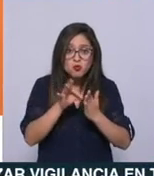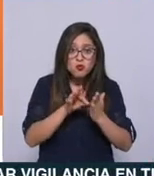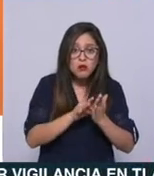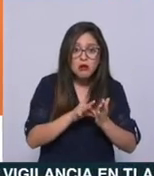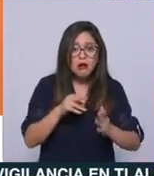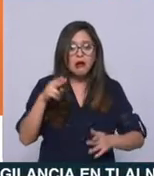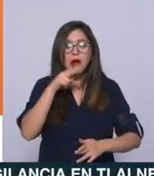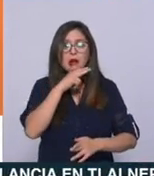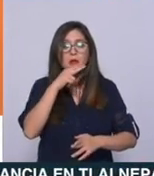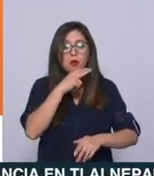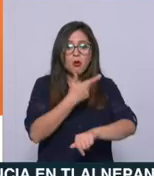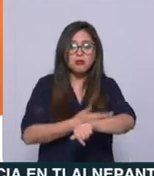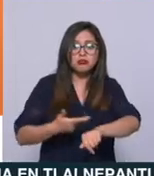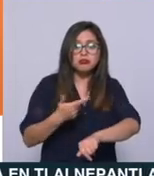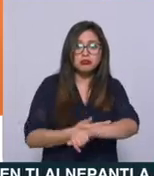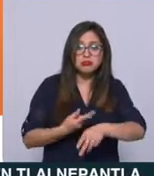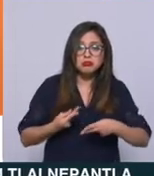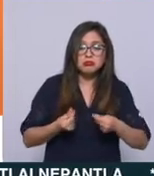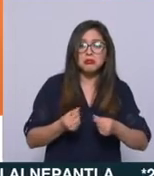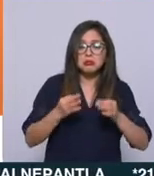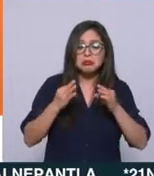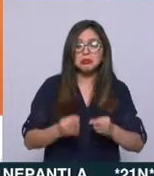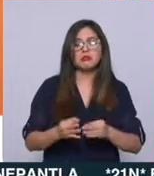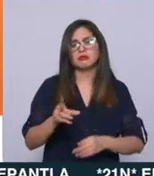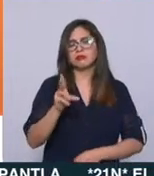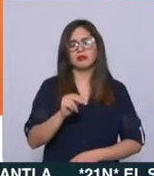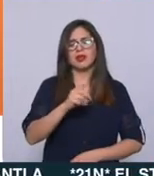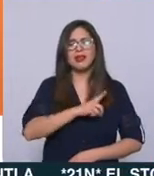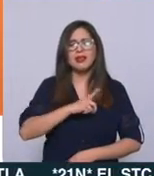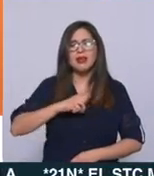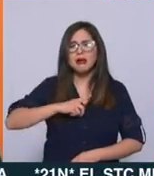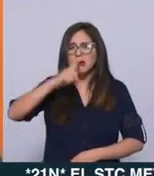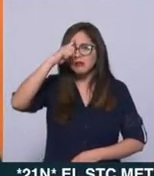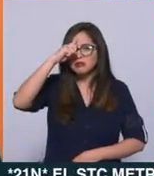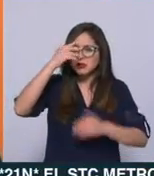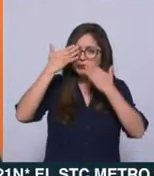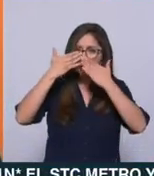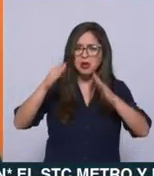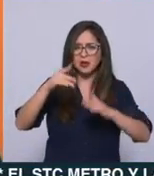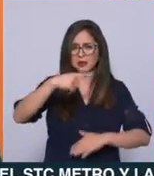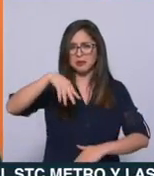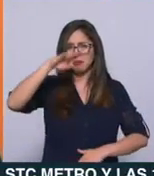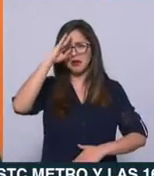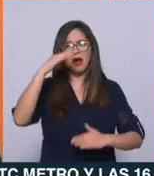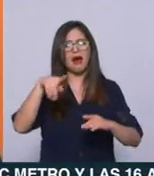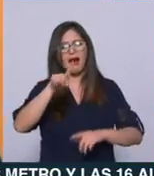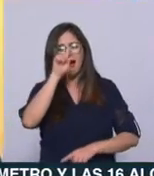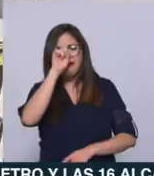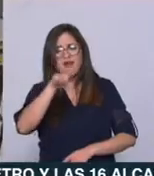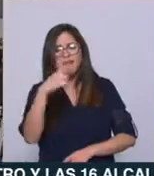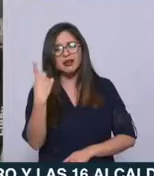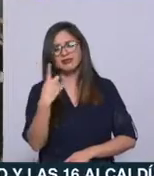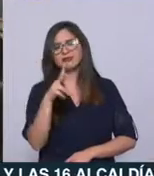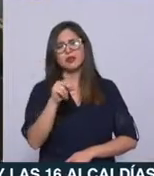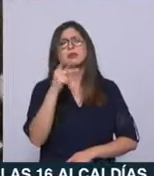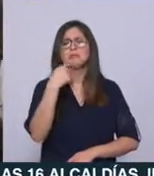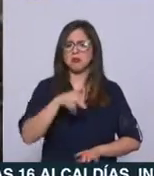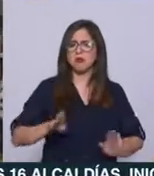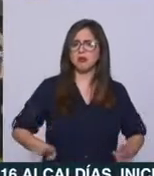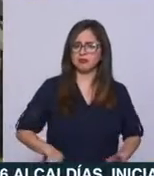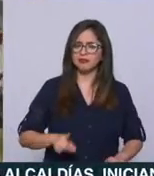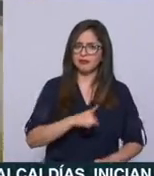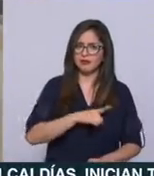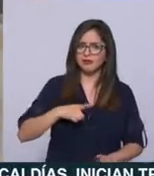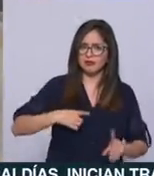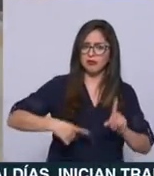posible. Es un entendimiento más amplio. Entonces en eso estamos, no está fácil, pero hay que ser optimistas. Dijo que ahora